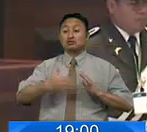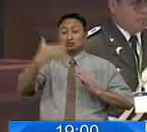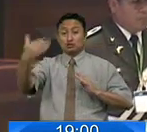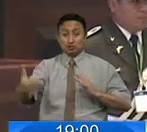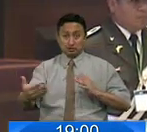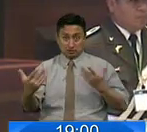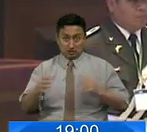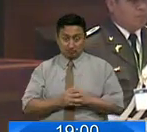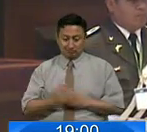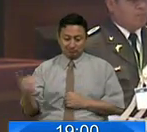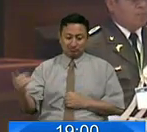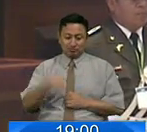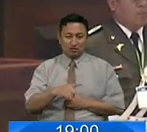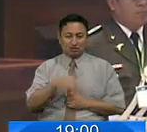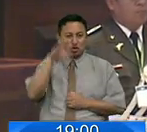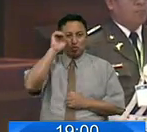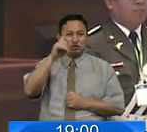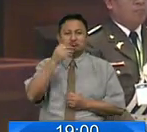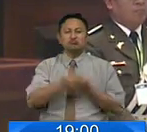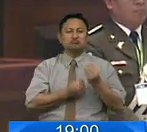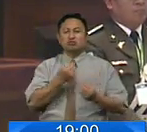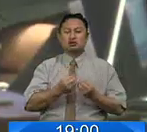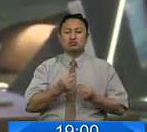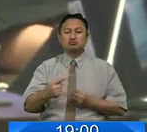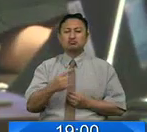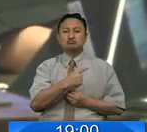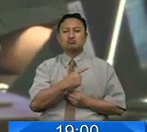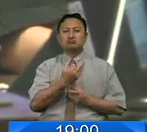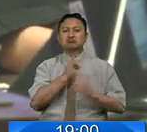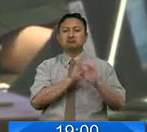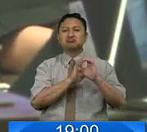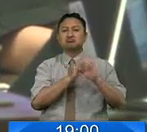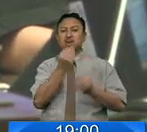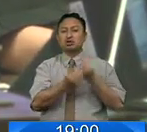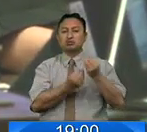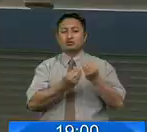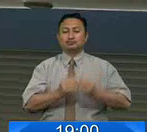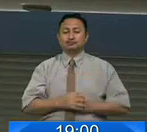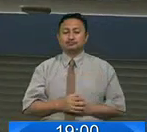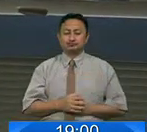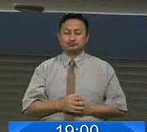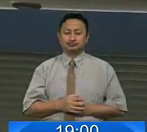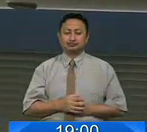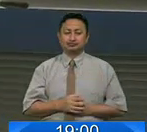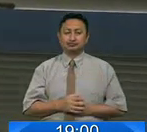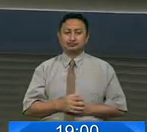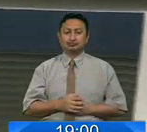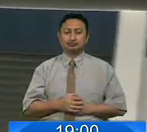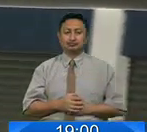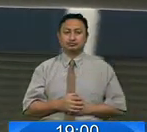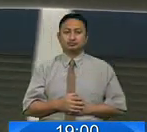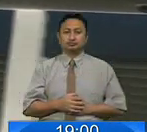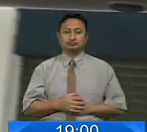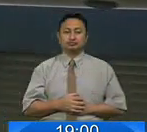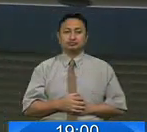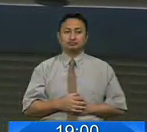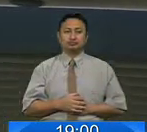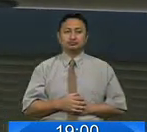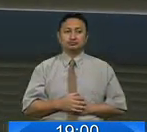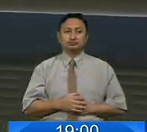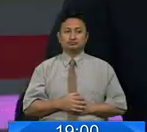que se sabrá cuál será el camino que tome la asamblea nacional en quito informó andrew a